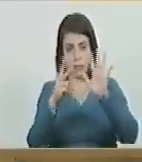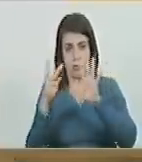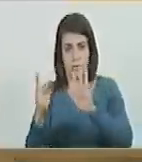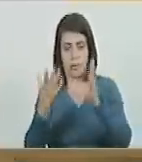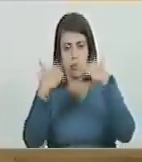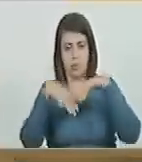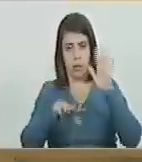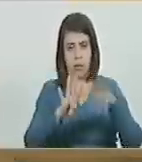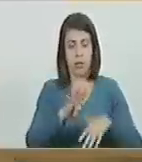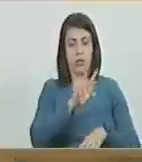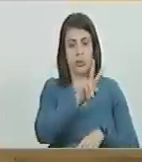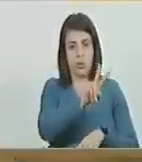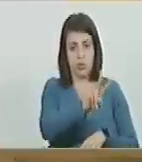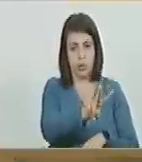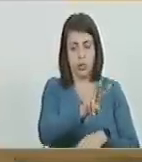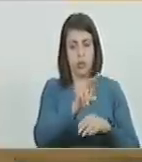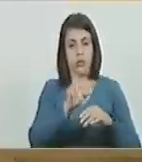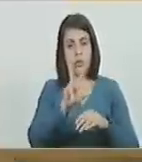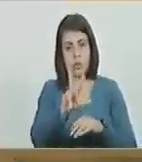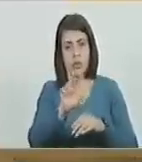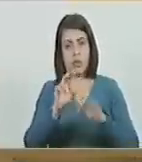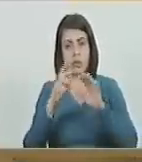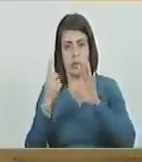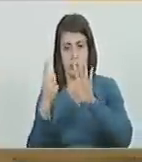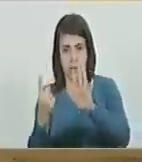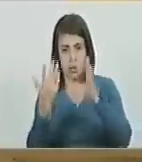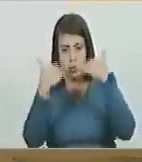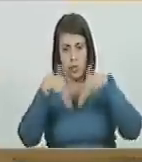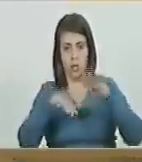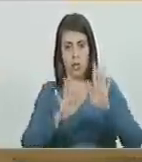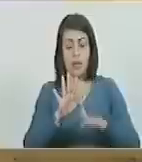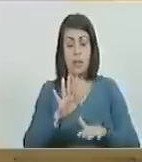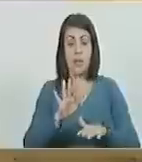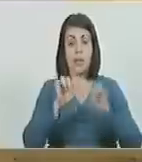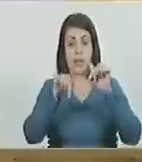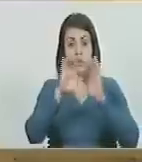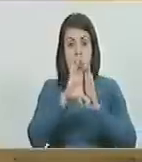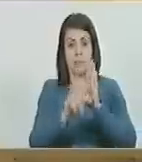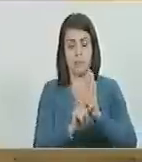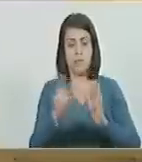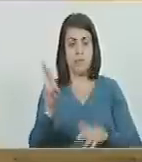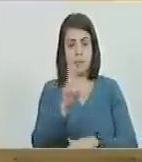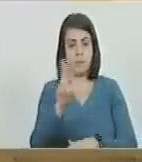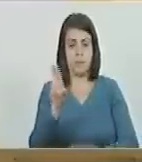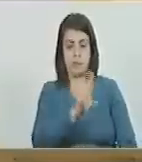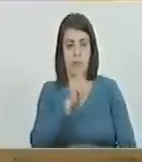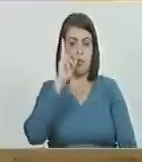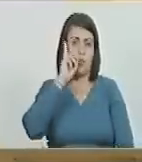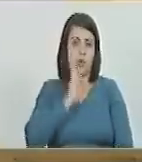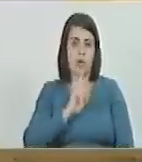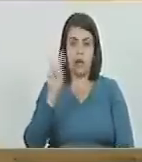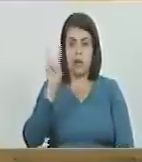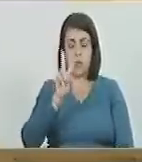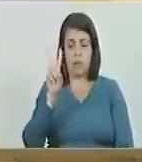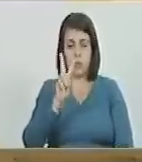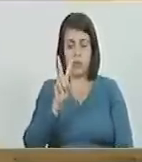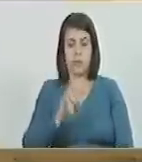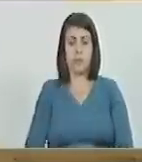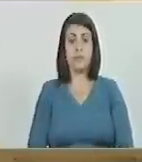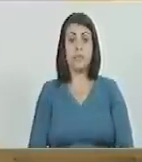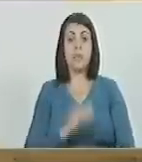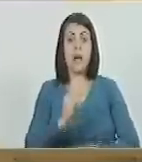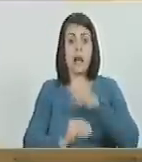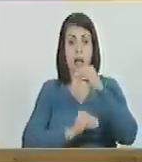187, numeral 14, y 236, numeral 15 de la Constitución de la República Bolivariana de